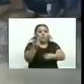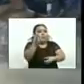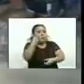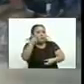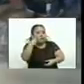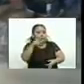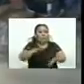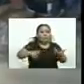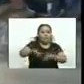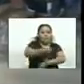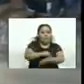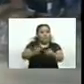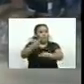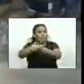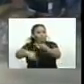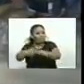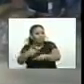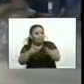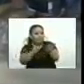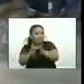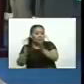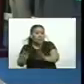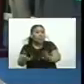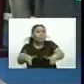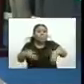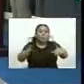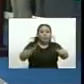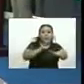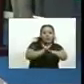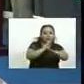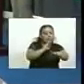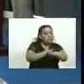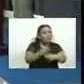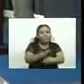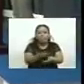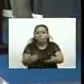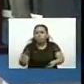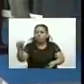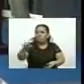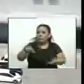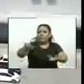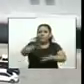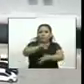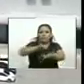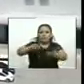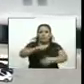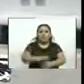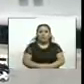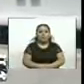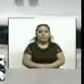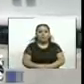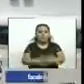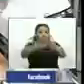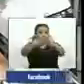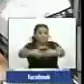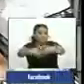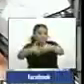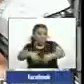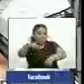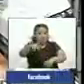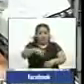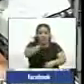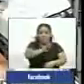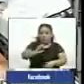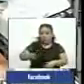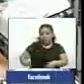y en el buen manejo de los residuos para minimizar los impactos negativos al medio ambiente. La empresa salvadoreña que se